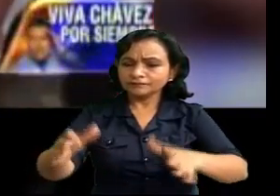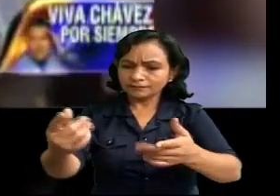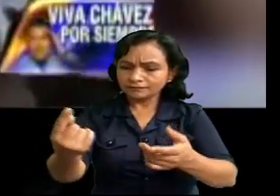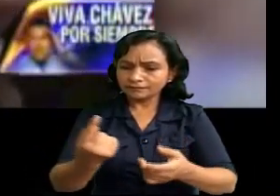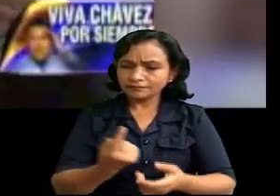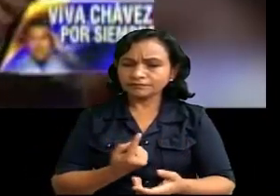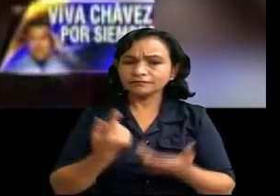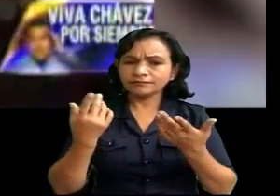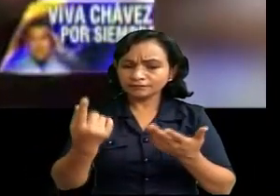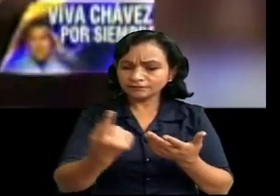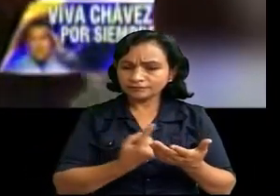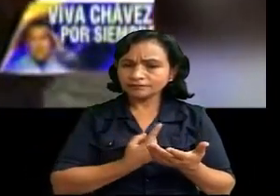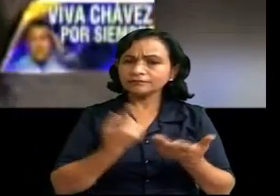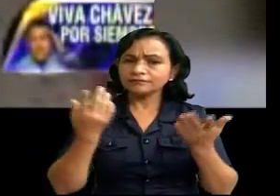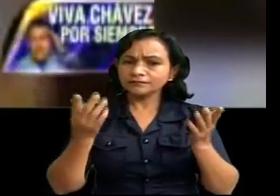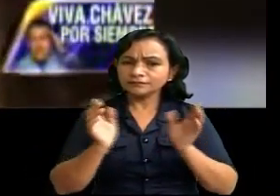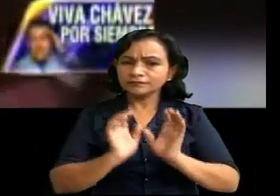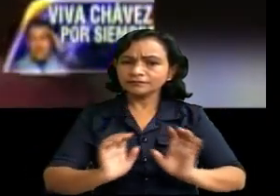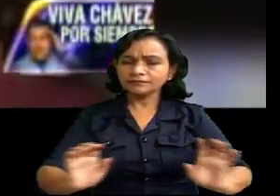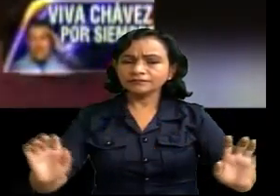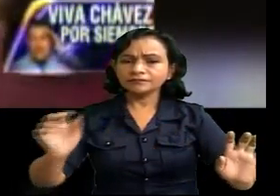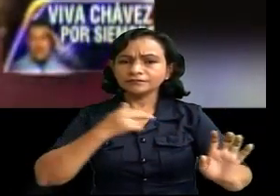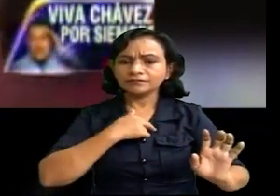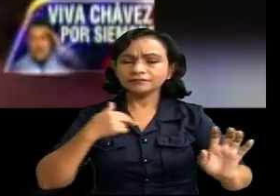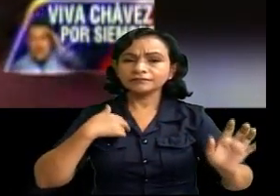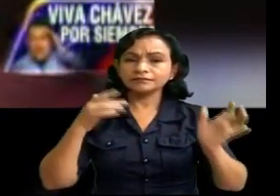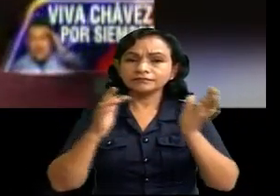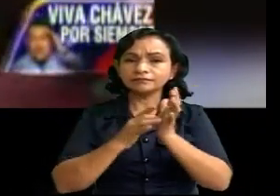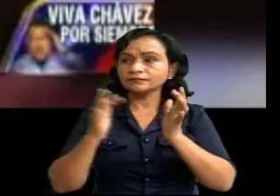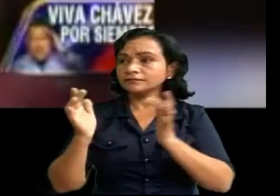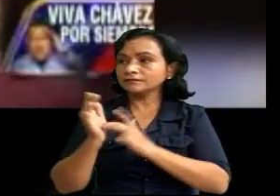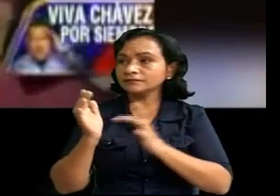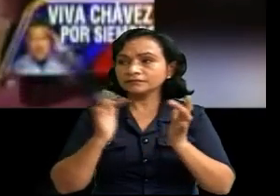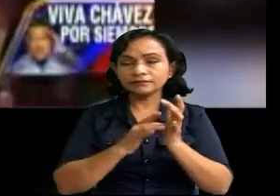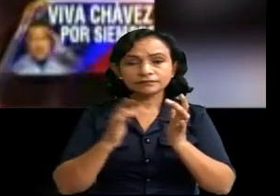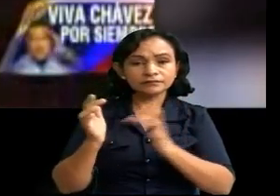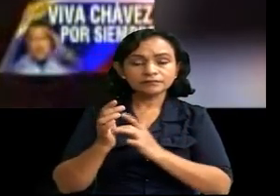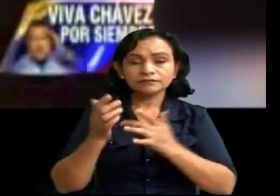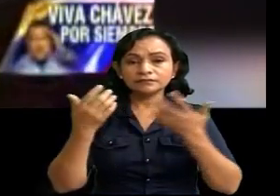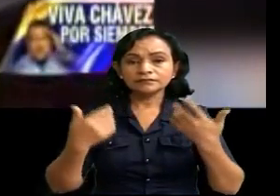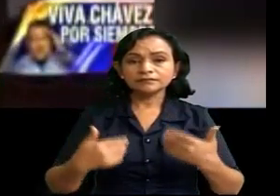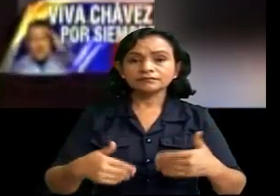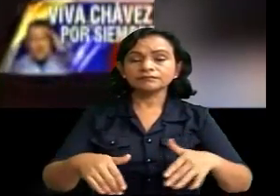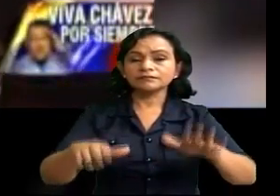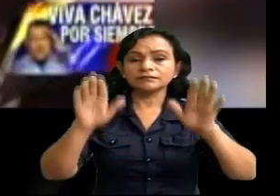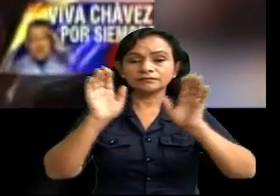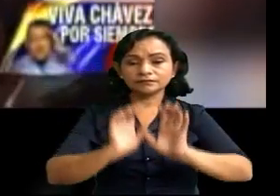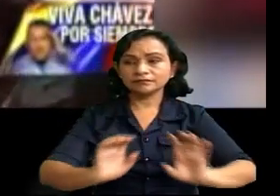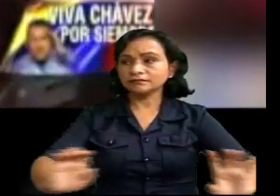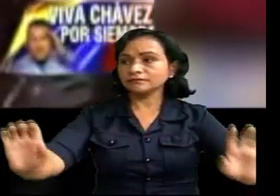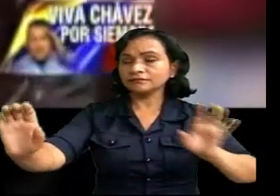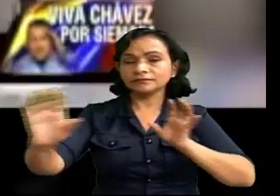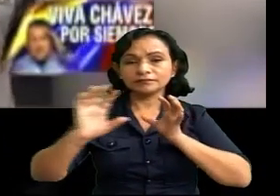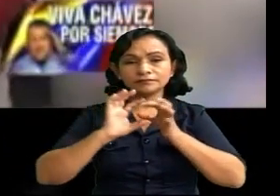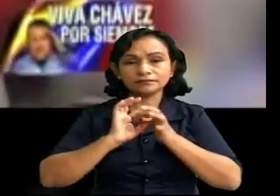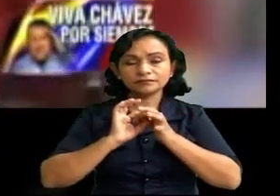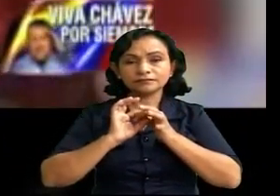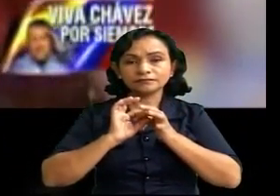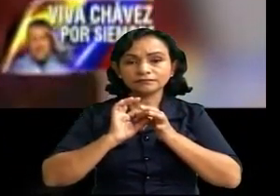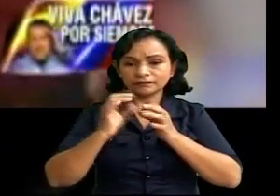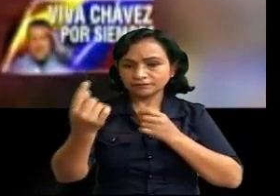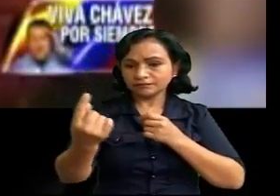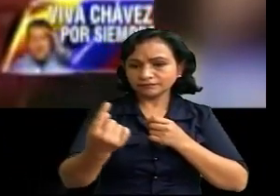viene. Él viene. Fue Cristo el que dijo, dejad que los niños vengan a nosotros. Él venía, él